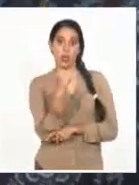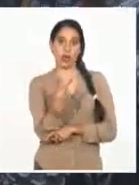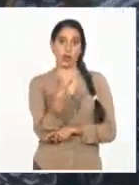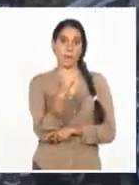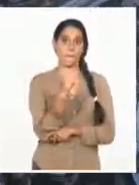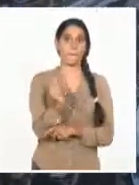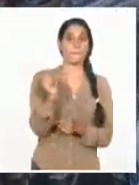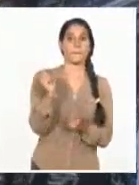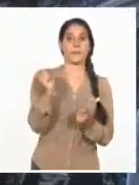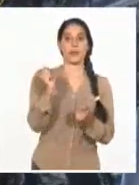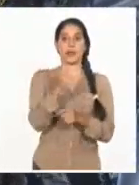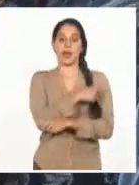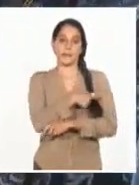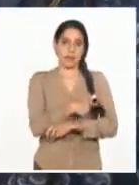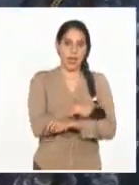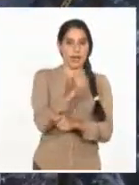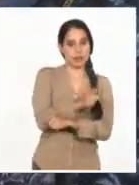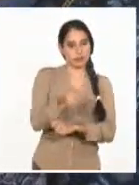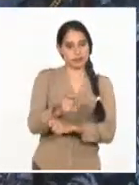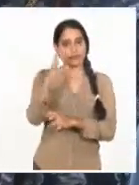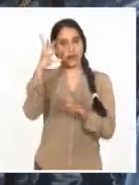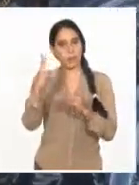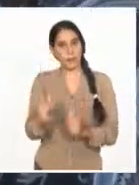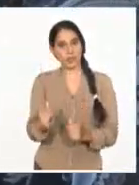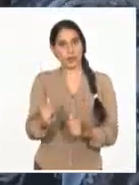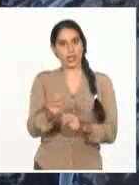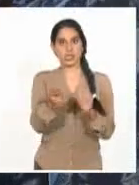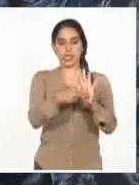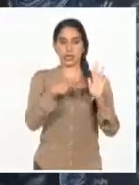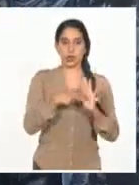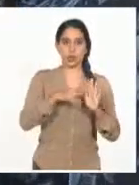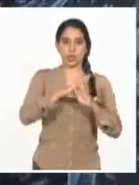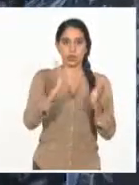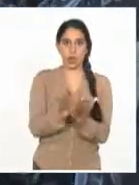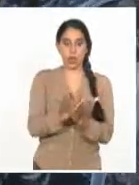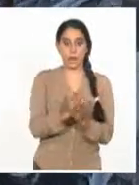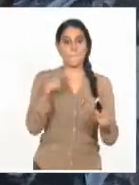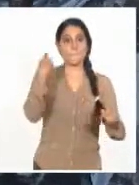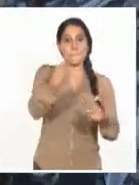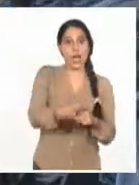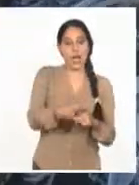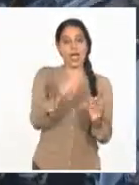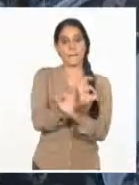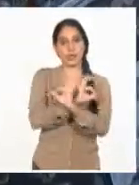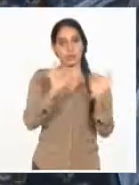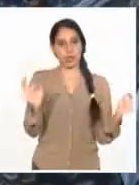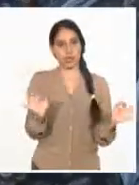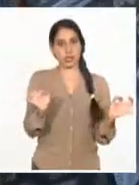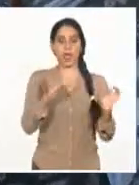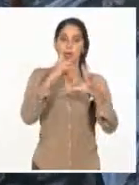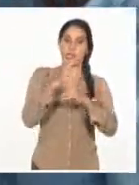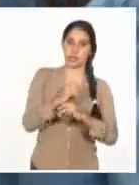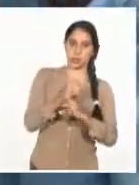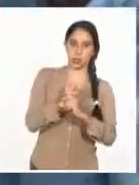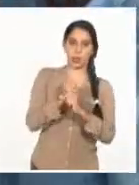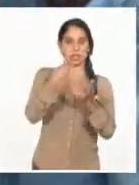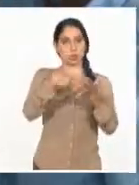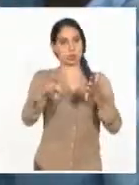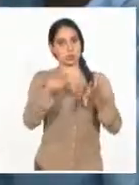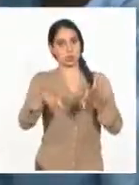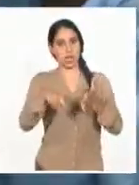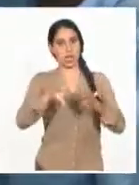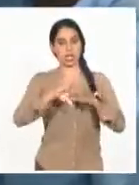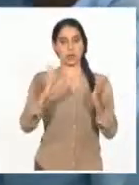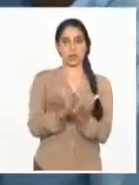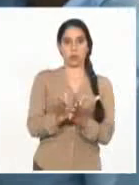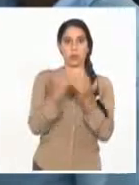matemática, el español, la historia, la química, y tienen que llevar además las especialidades, dígase solfeo, apreciación, el instrumento, técnica de la danza. El